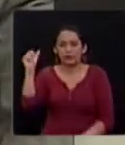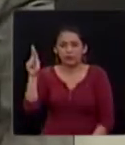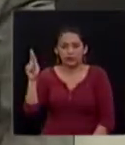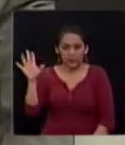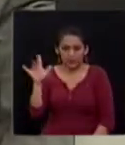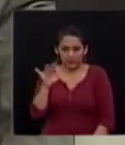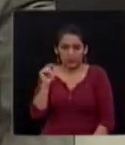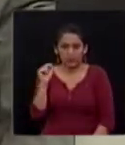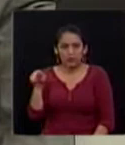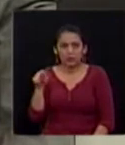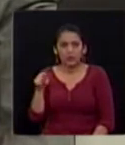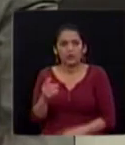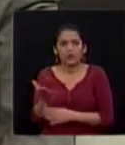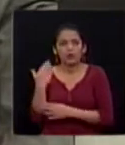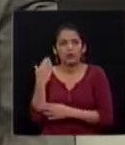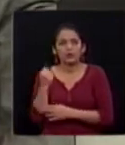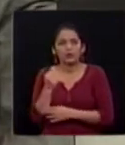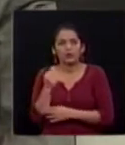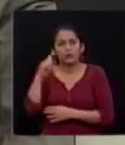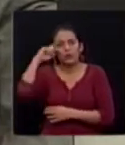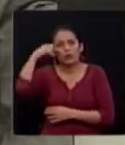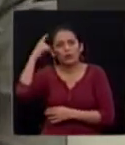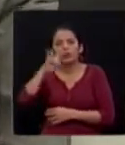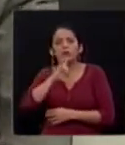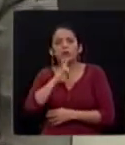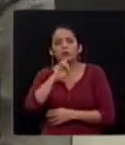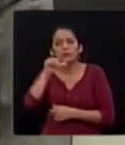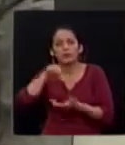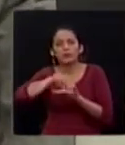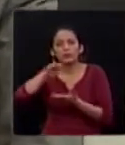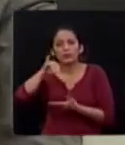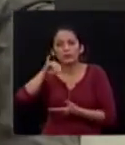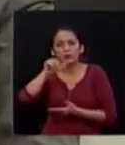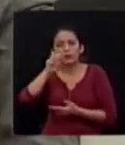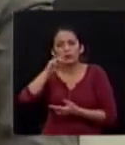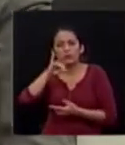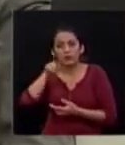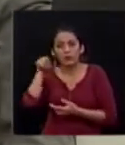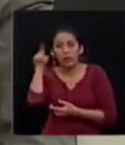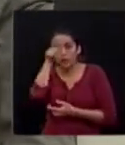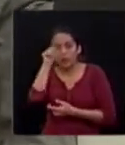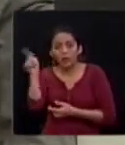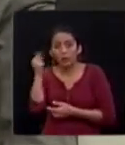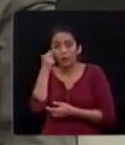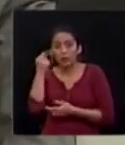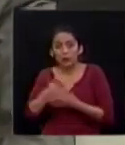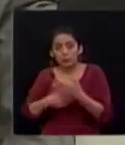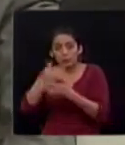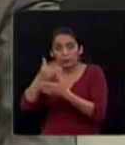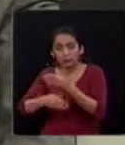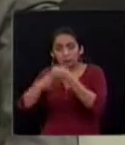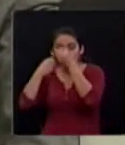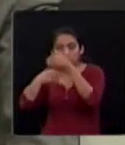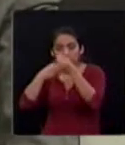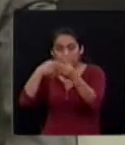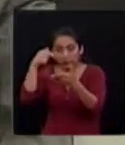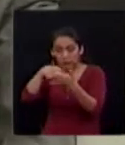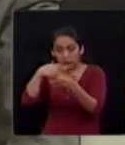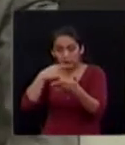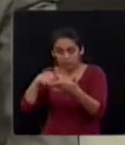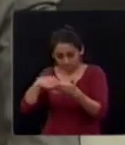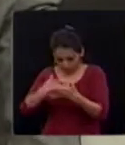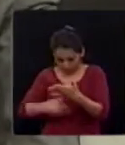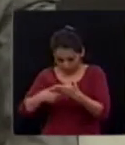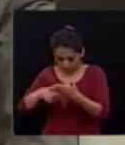en el arbitraje internacional que se realiza en Miami en este momento, donde se presentan pruebas de que Jorge Glass